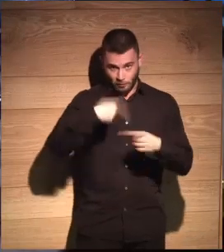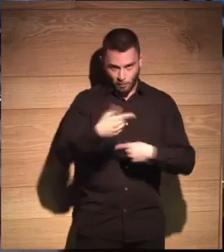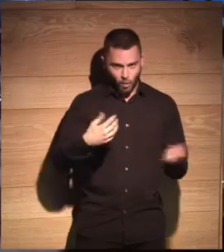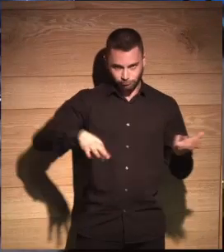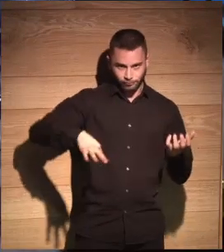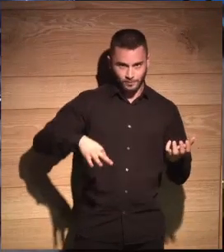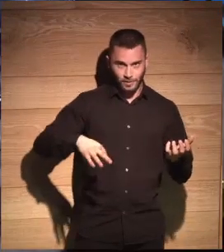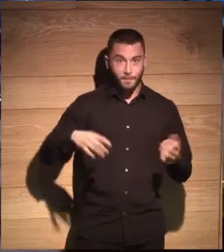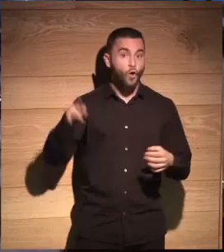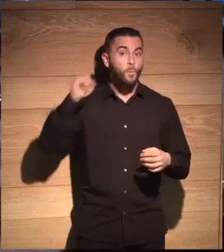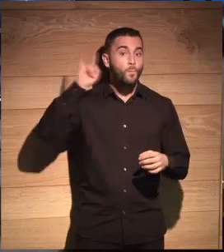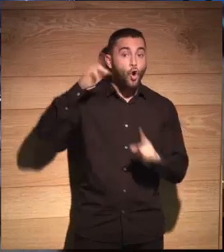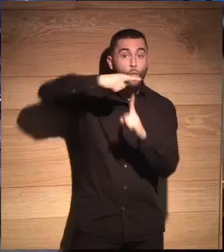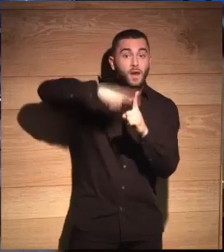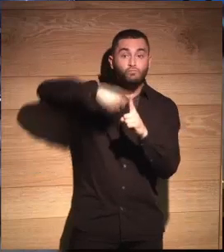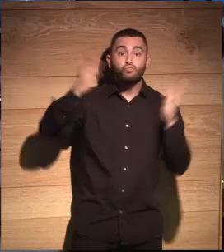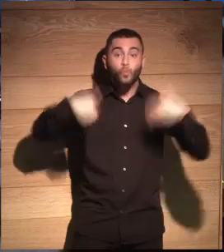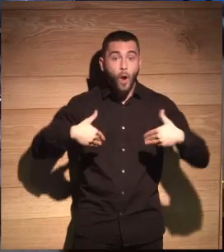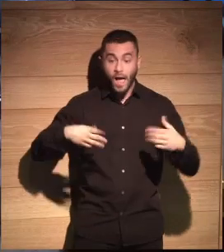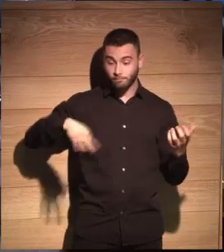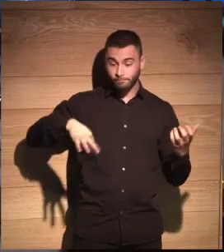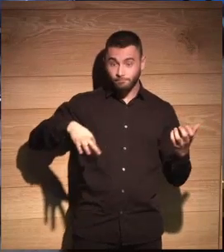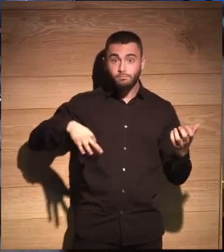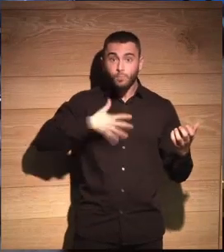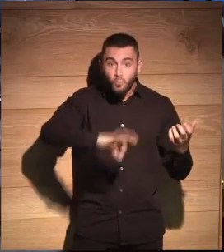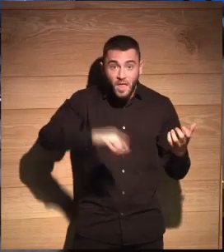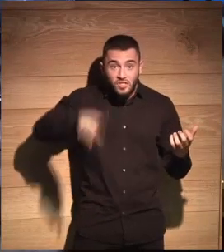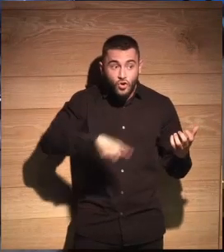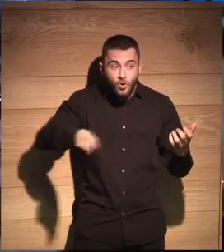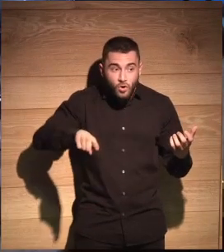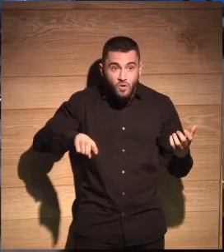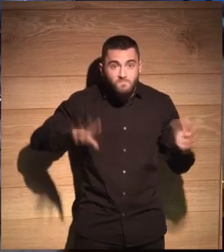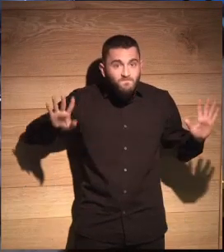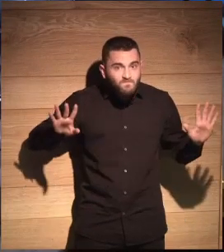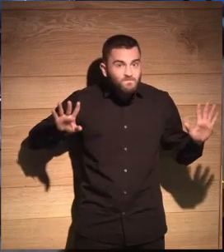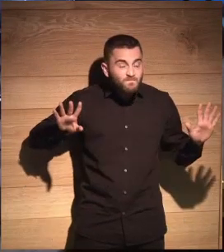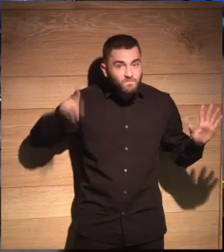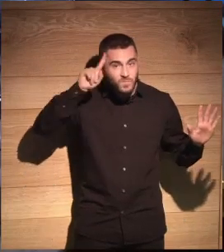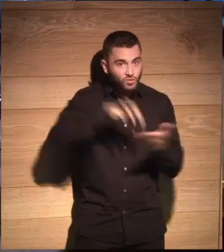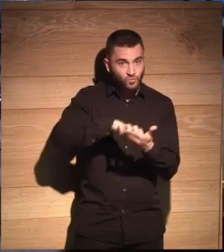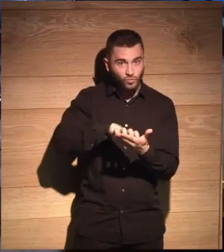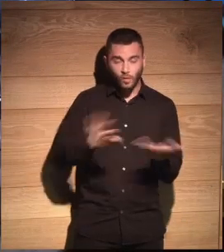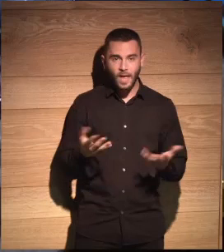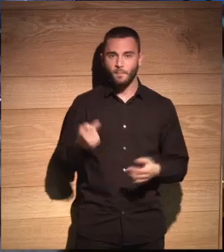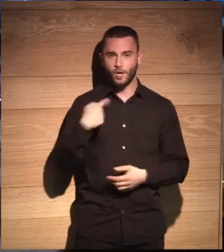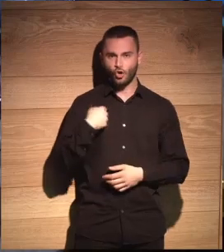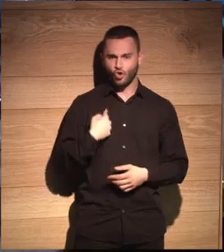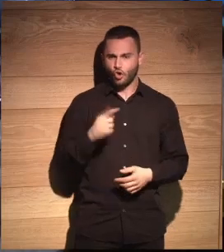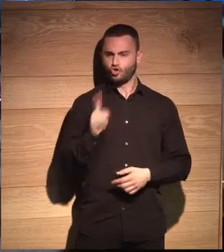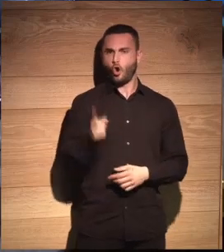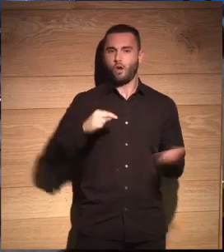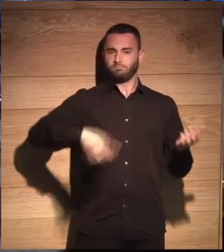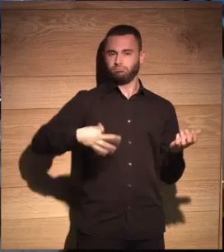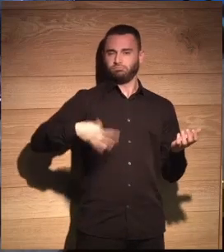quitado el volumen, pero no sé si puede sonar eso por ahí. Pero tampoco tenía intención de hacerme ningún solo aquí, ¿no?